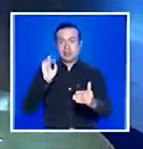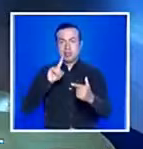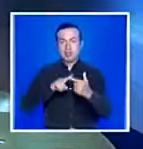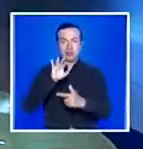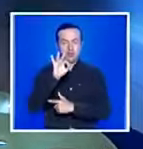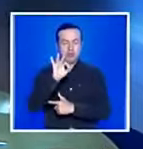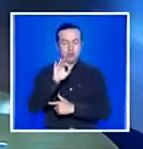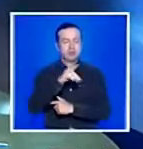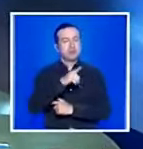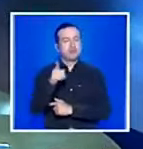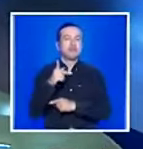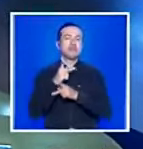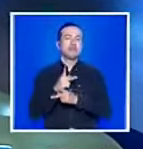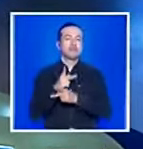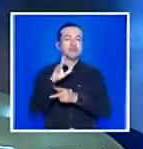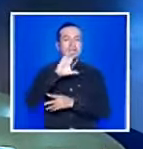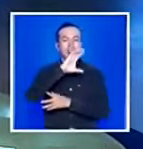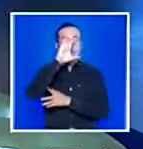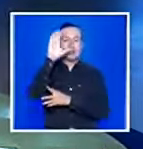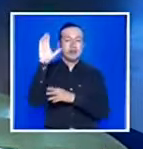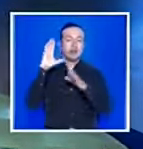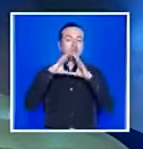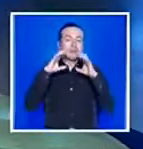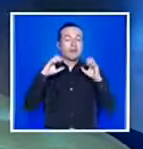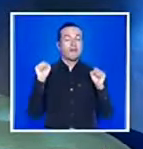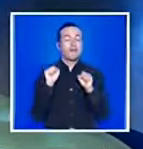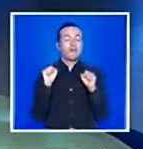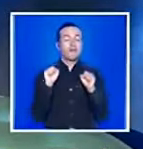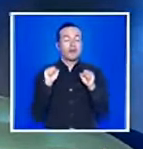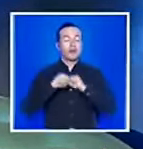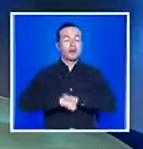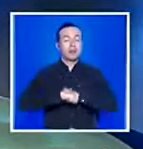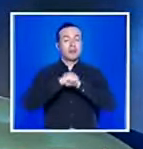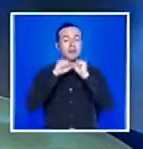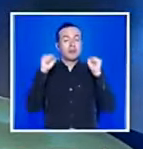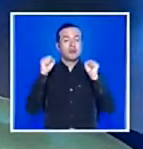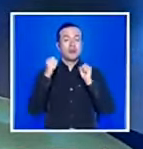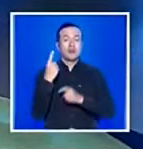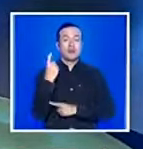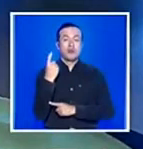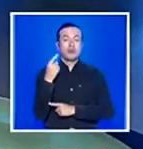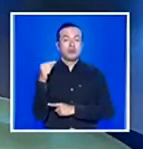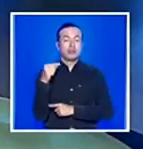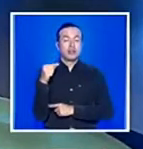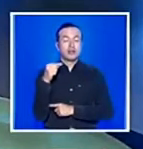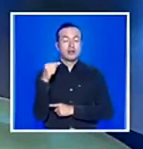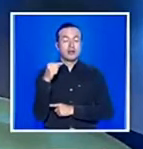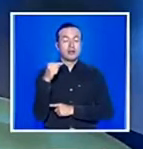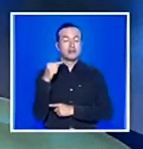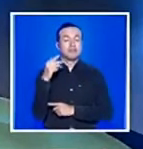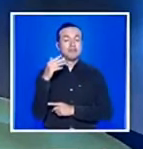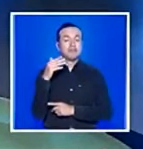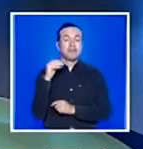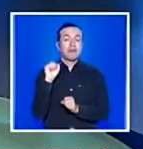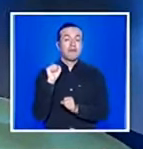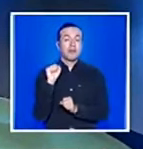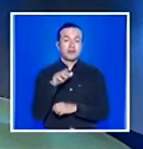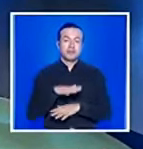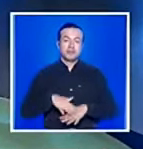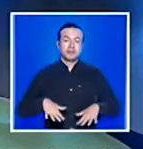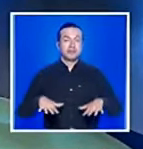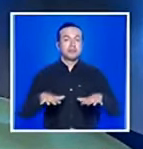cuidado. Además, el cielo está nublado, hace bastante frío a esta hora. Estamos con 11 grados de temperatura, pero